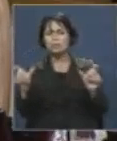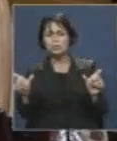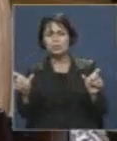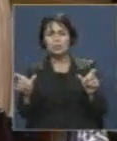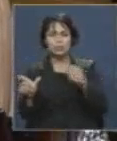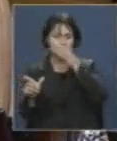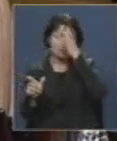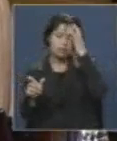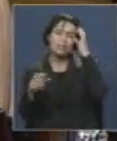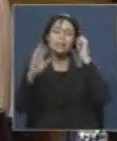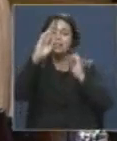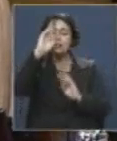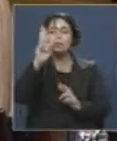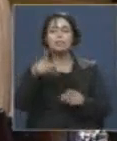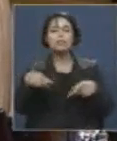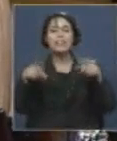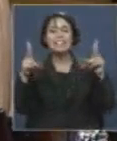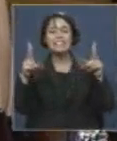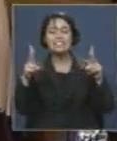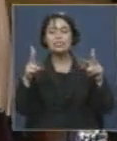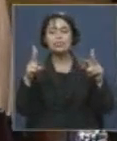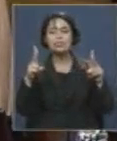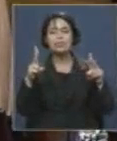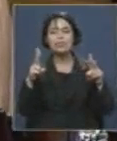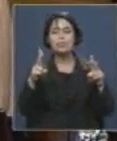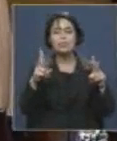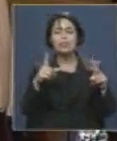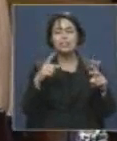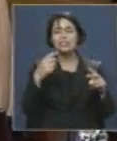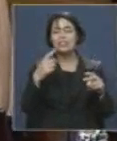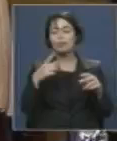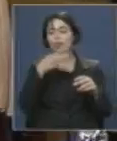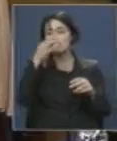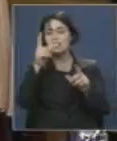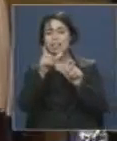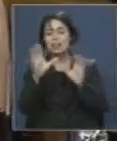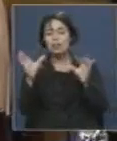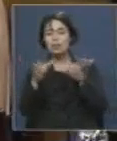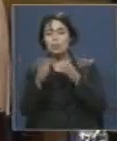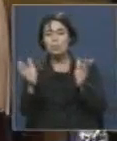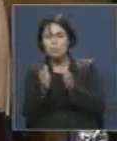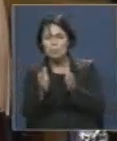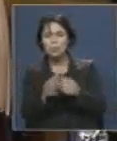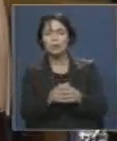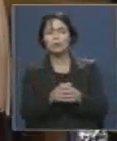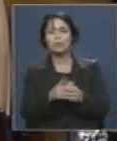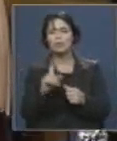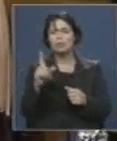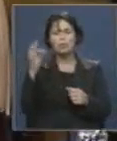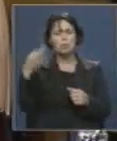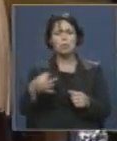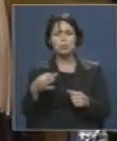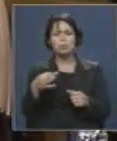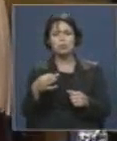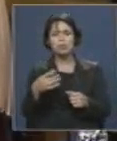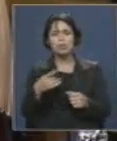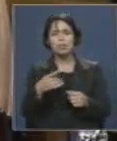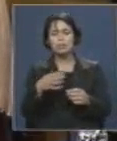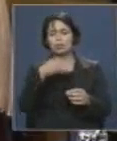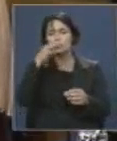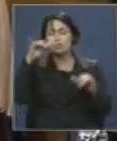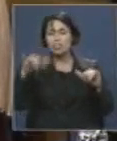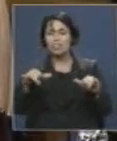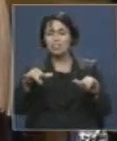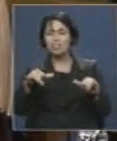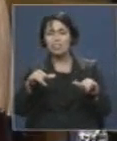población, respetando el derecho a disentir de la minoría. Sin embargo, no parece justo ni correcto que la voluntad mayoritaria expresada en este